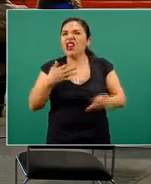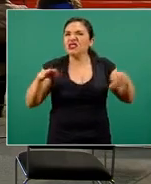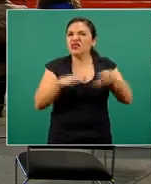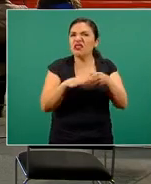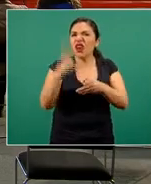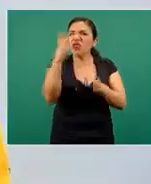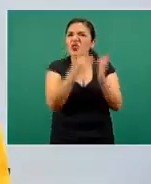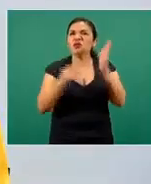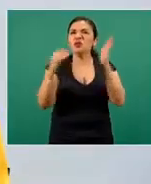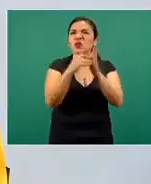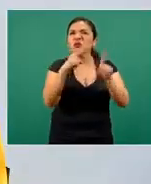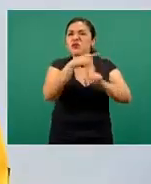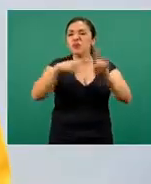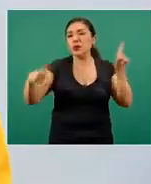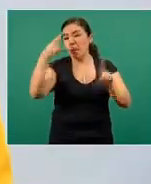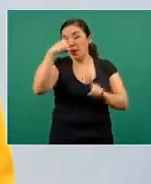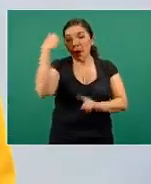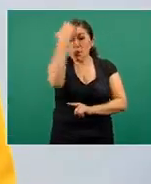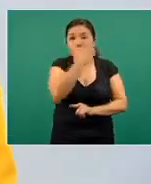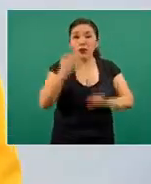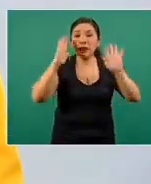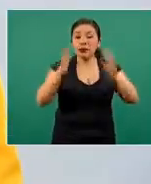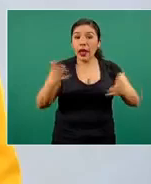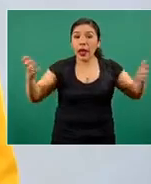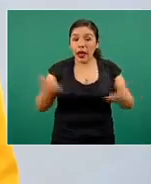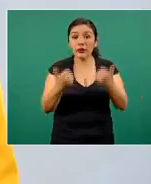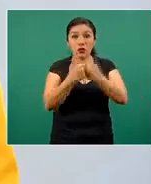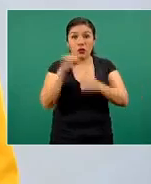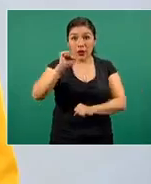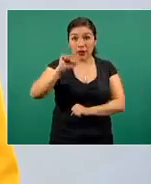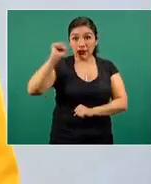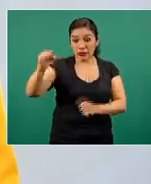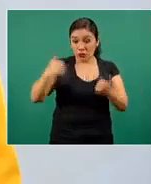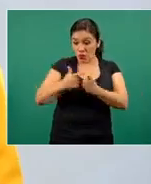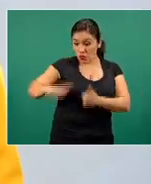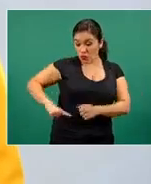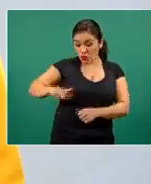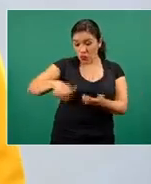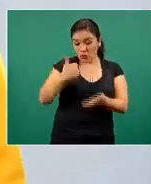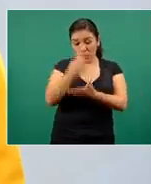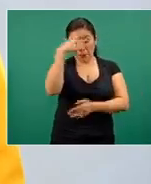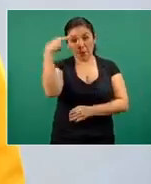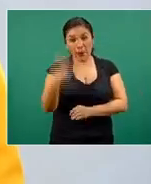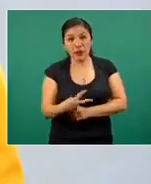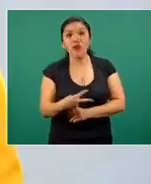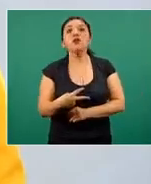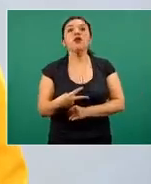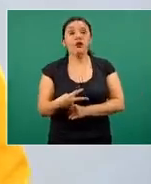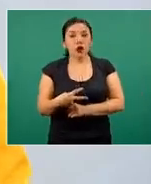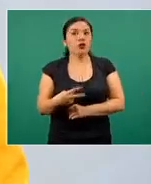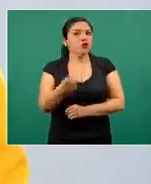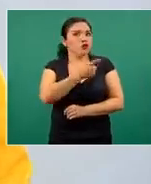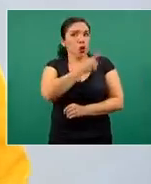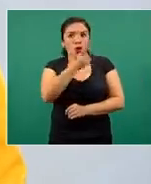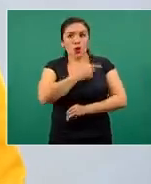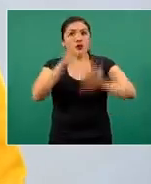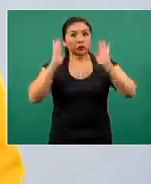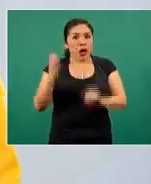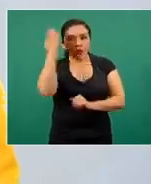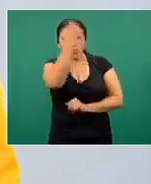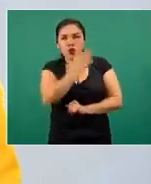2,5 millones de pruebas realizadas. La Secretaría de Salud del Gobierno de la Ciudad de México solita ha hecho